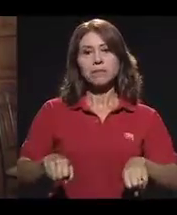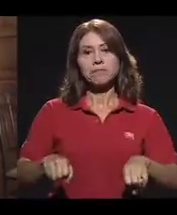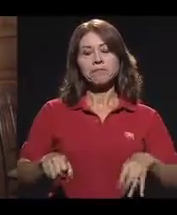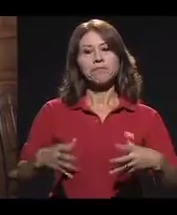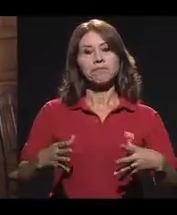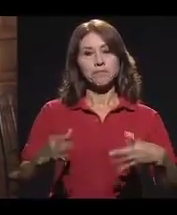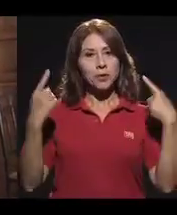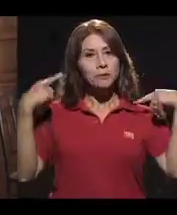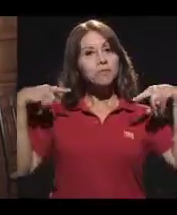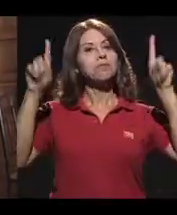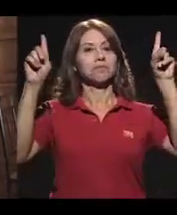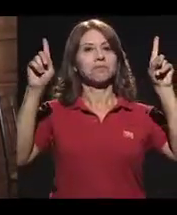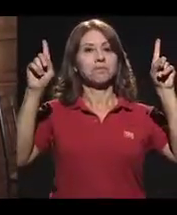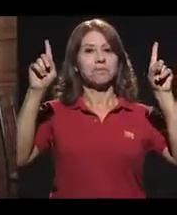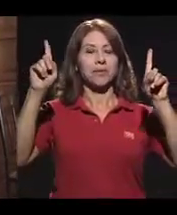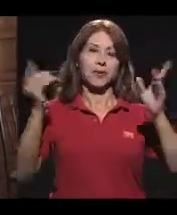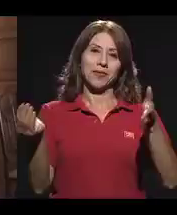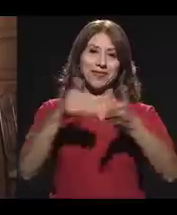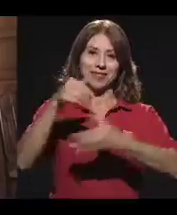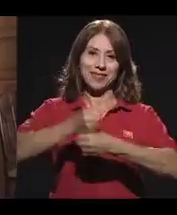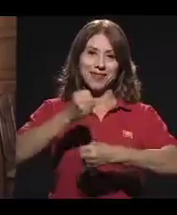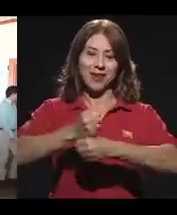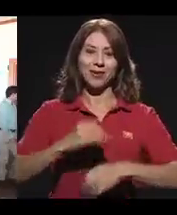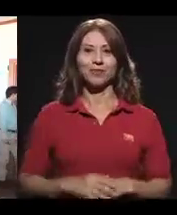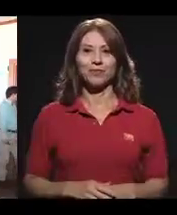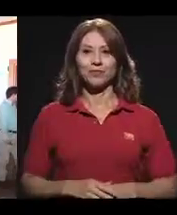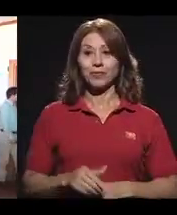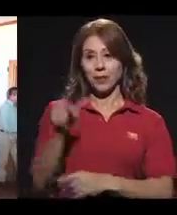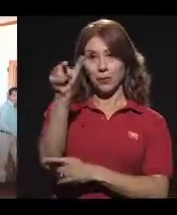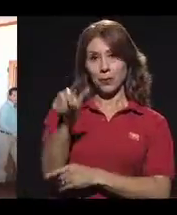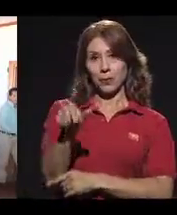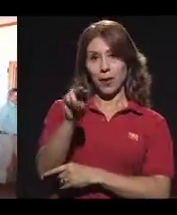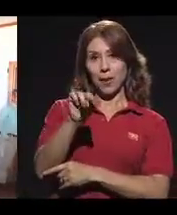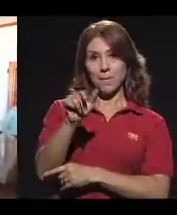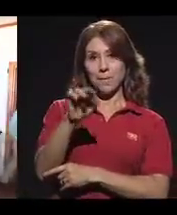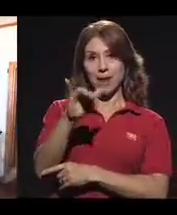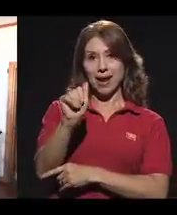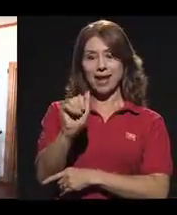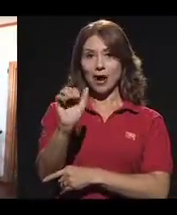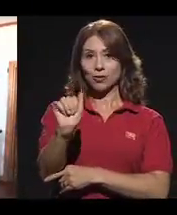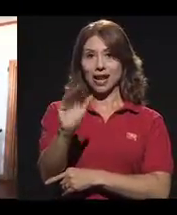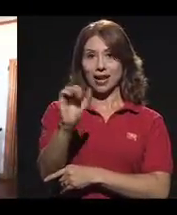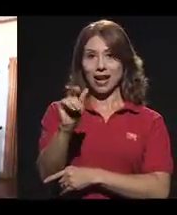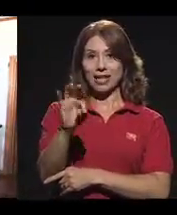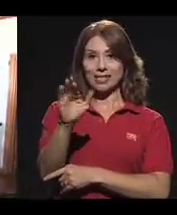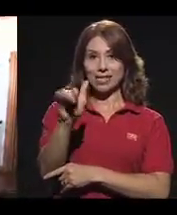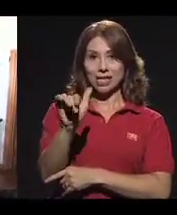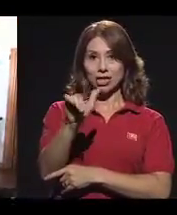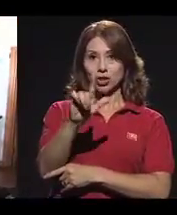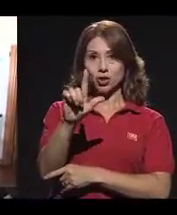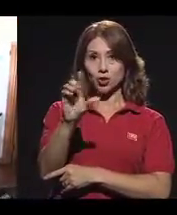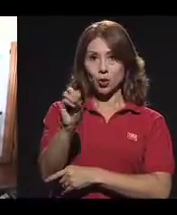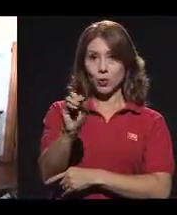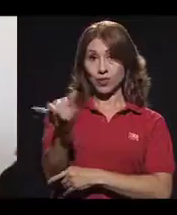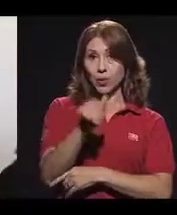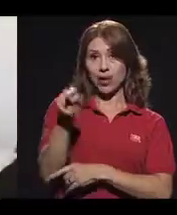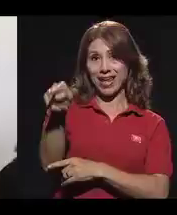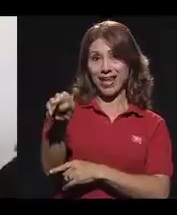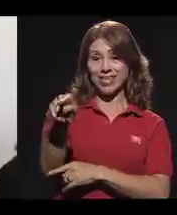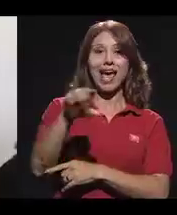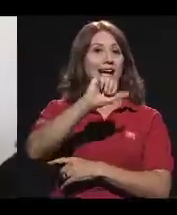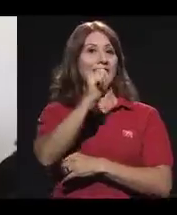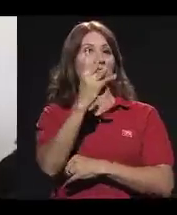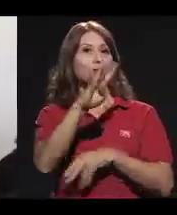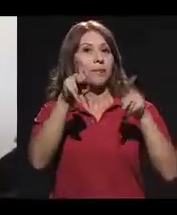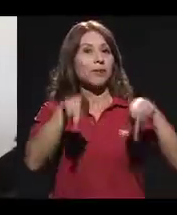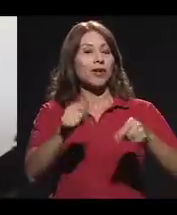pude obtener el trabajo nuevamente. Como María Auxiliadora Castillo, otras 14 personas con